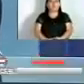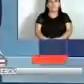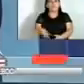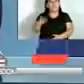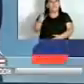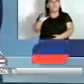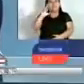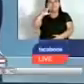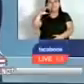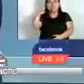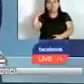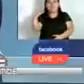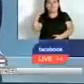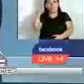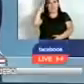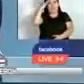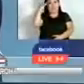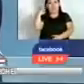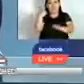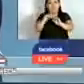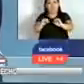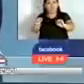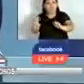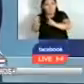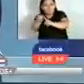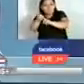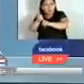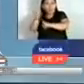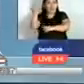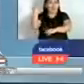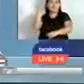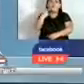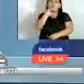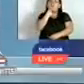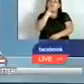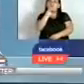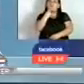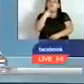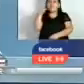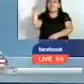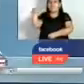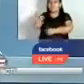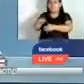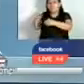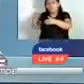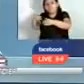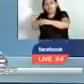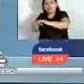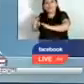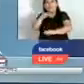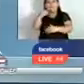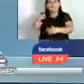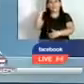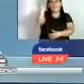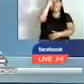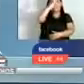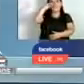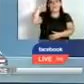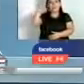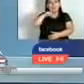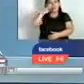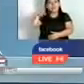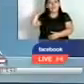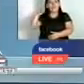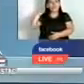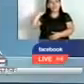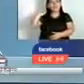de 300 niñas secuestradas el viernes pasado en un internado en el noreste de Nigeria fueron liberadas este martes. No se